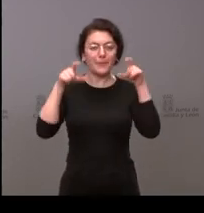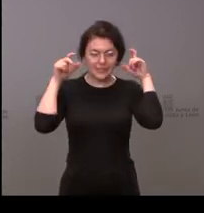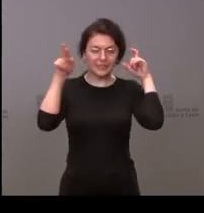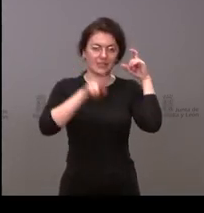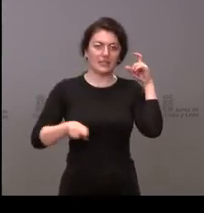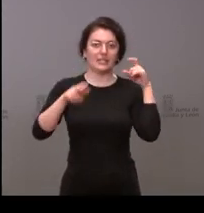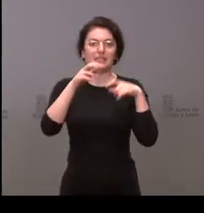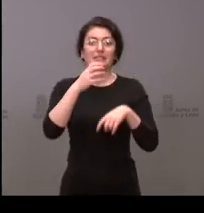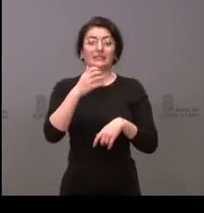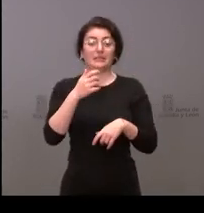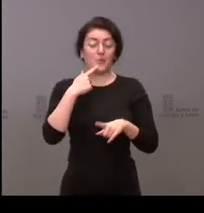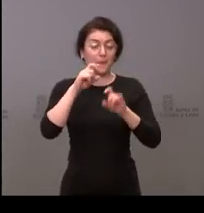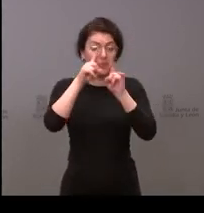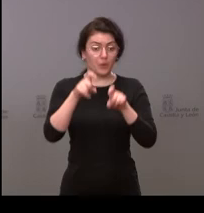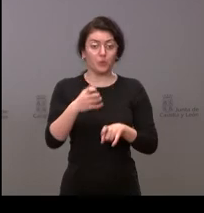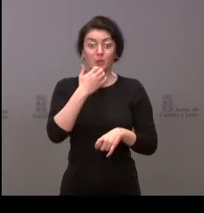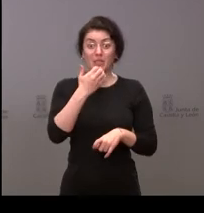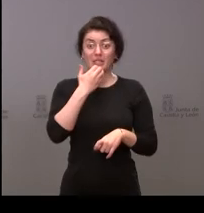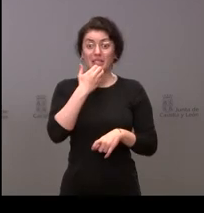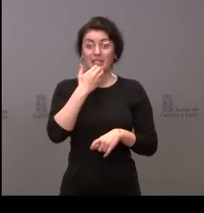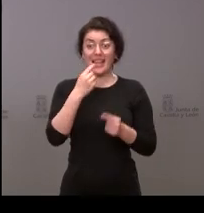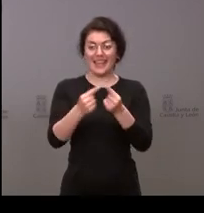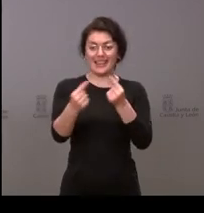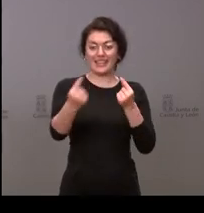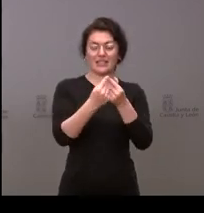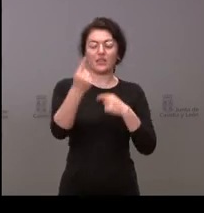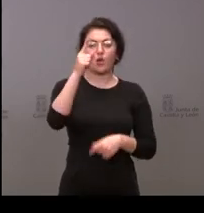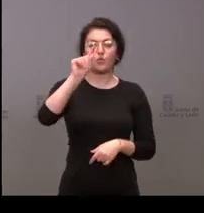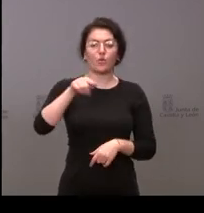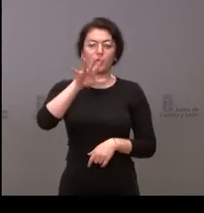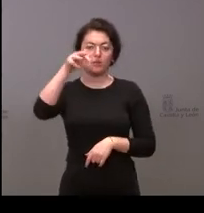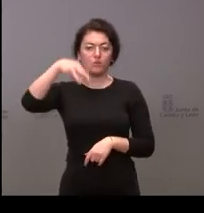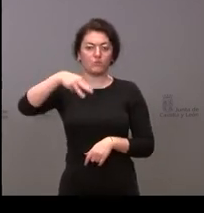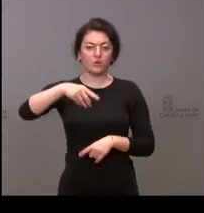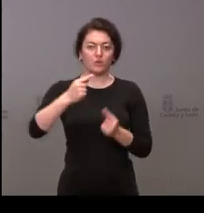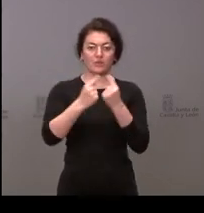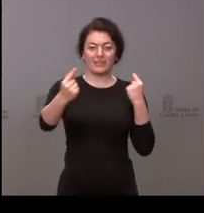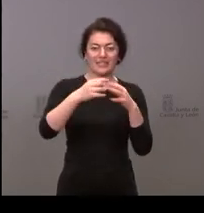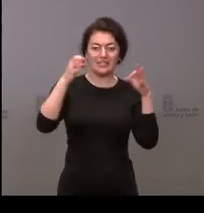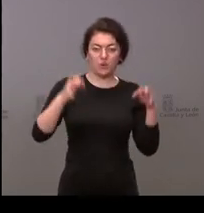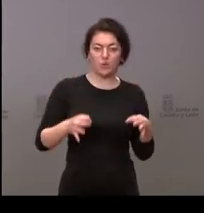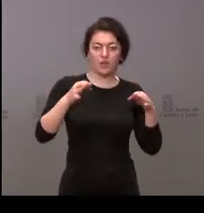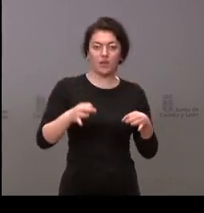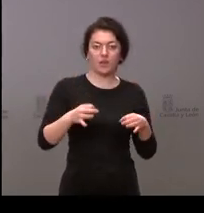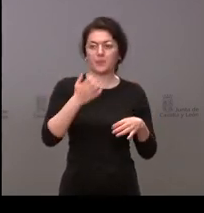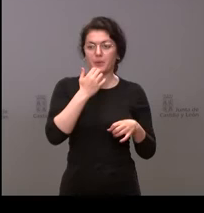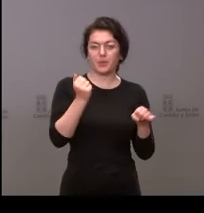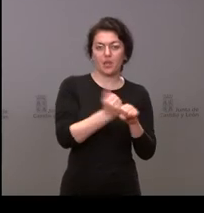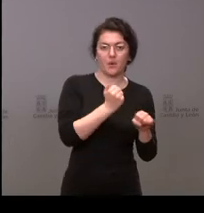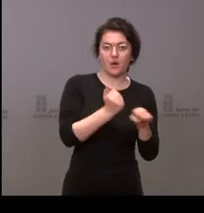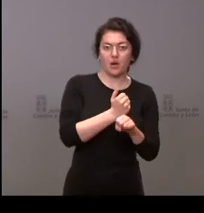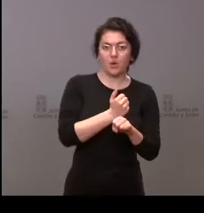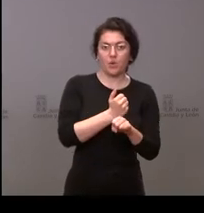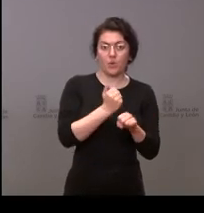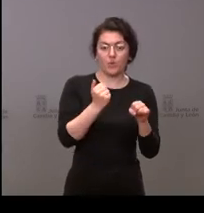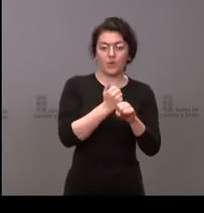si no se pueden mantener la distancia de metro y medio de seguridad en los empleos dependientes de